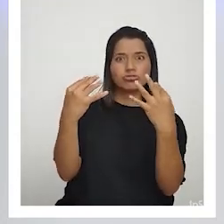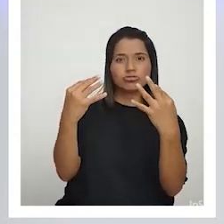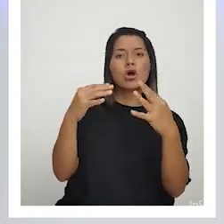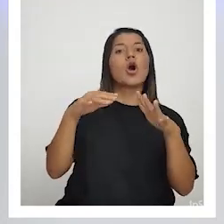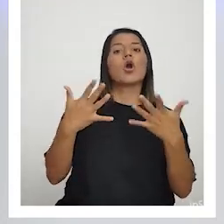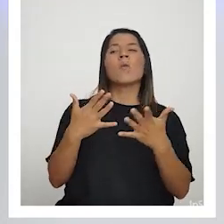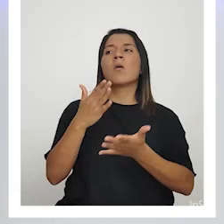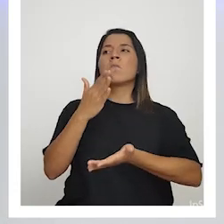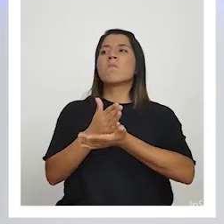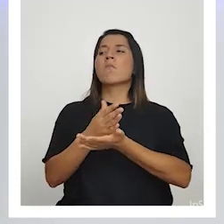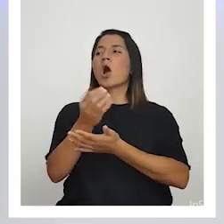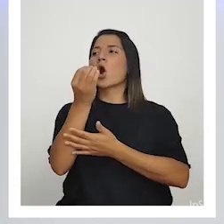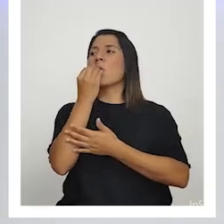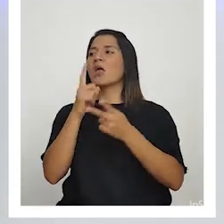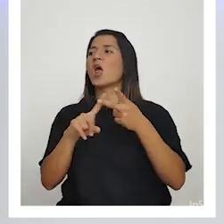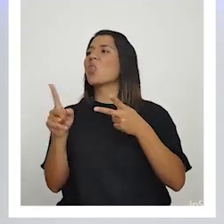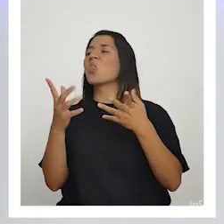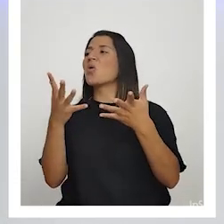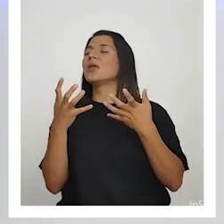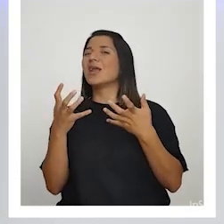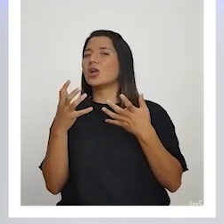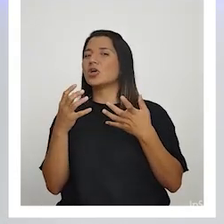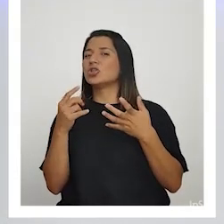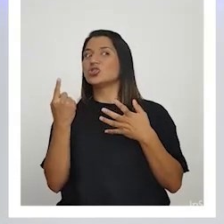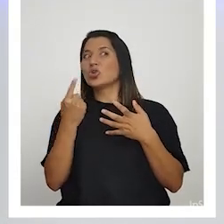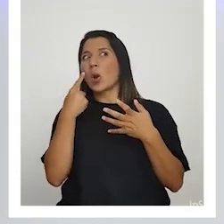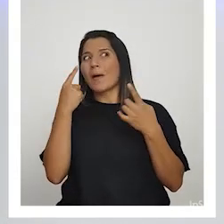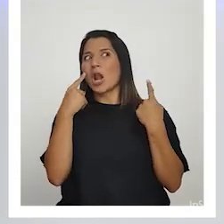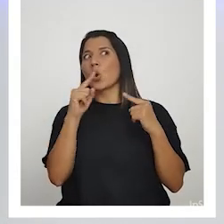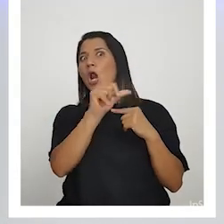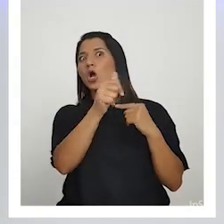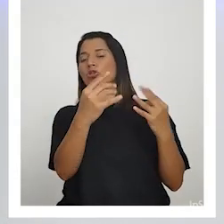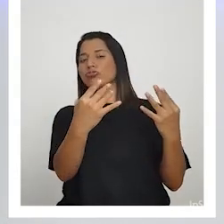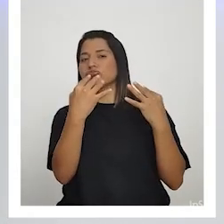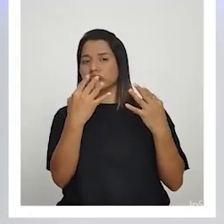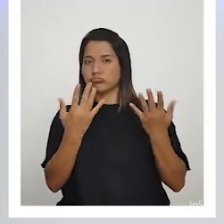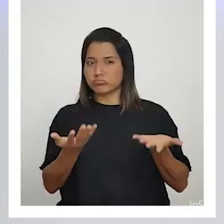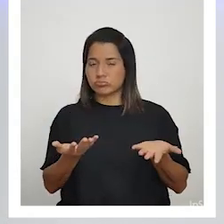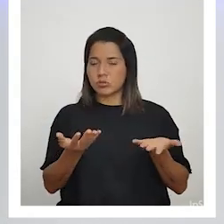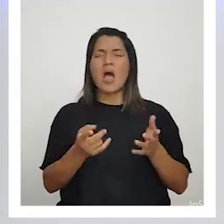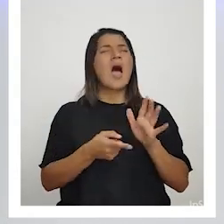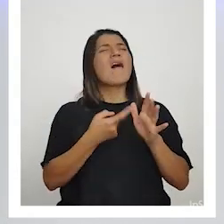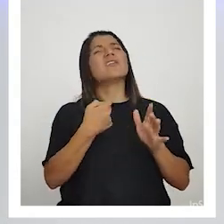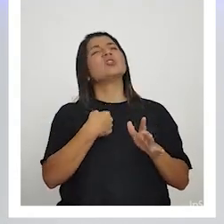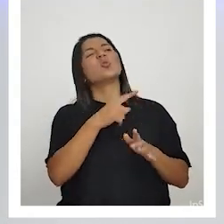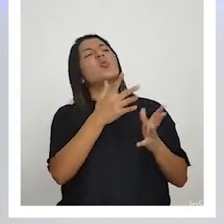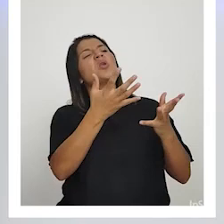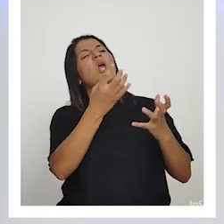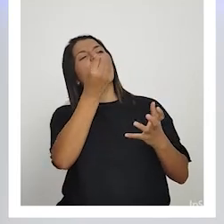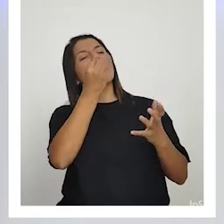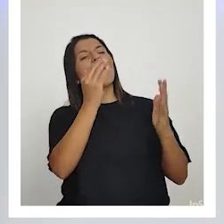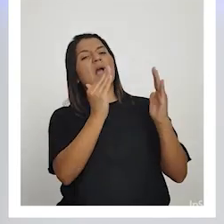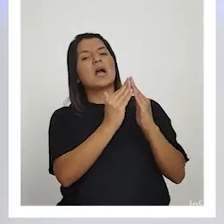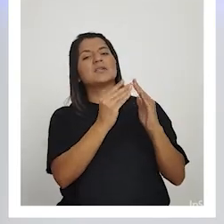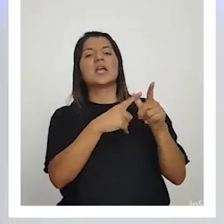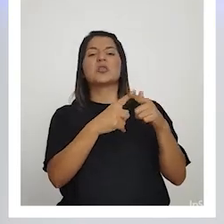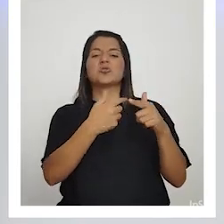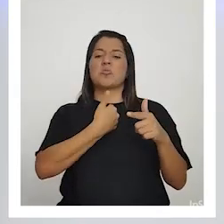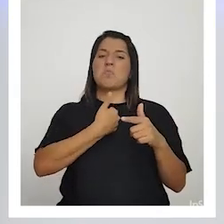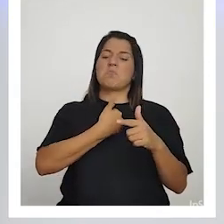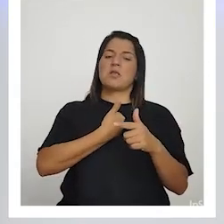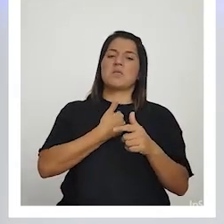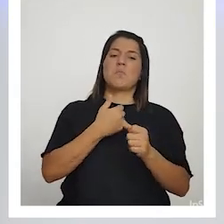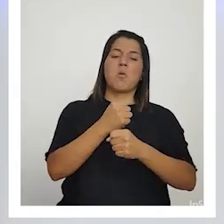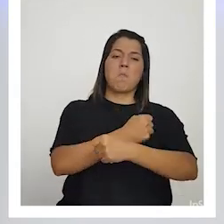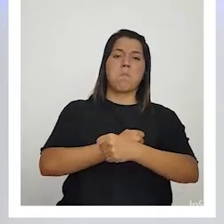o simplemente dicen, bueno, no quiero comer lo que hacen en casa, entonces yo me voy a hacer mis propias preparaciones. Es todo